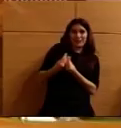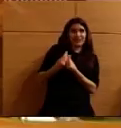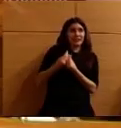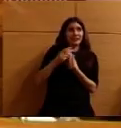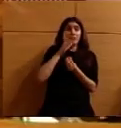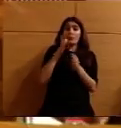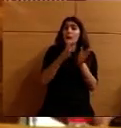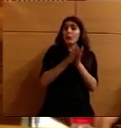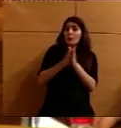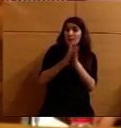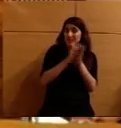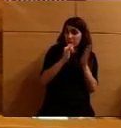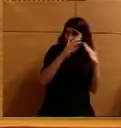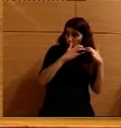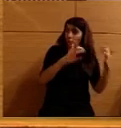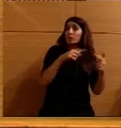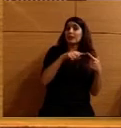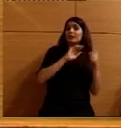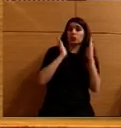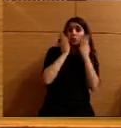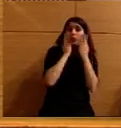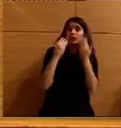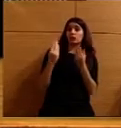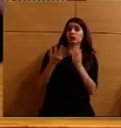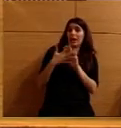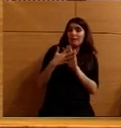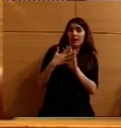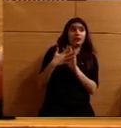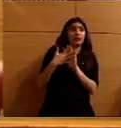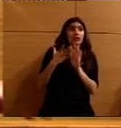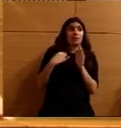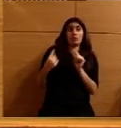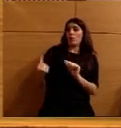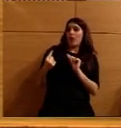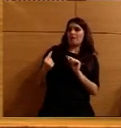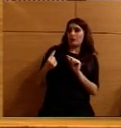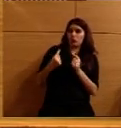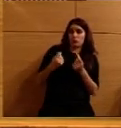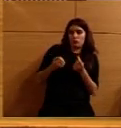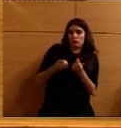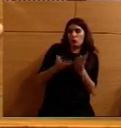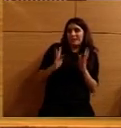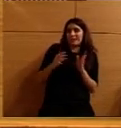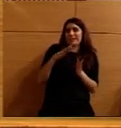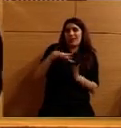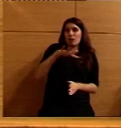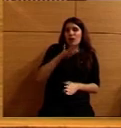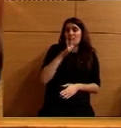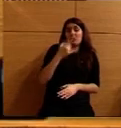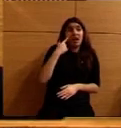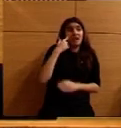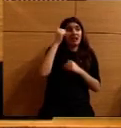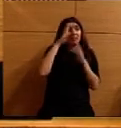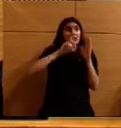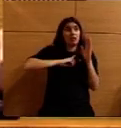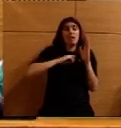Tenemos compañeros en las Cortes, en el Congreso, para hablar de estas cosas. Yo sé que podemos hablarlo en todas partes, pero a ver si nos hacen caso, aunque